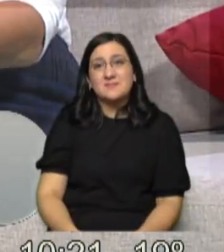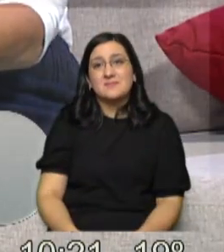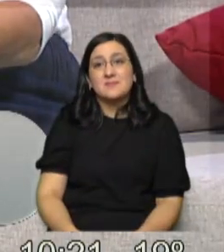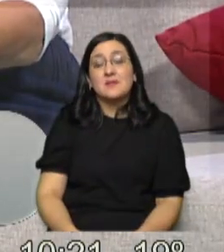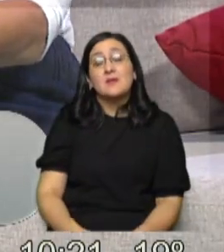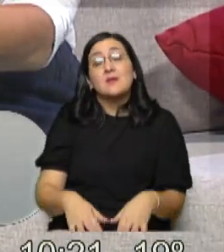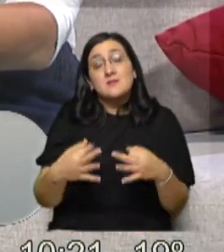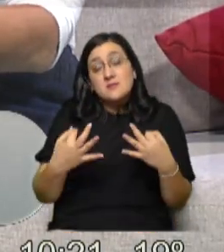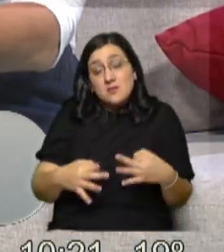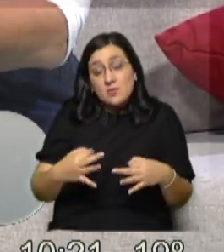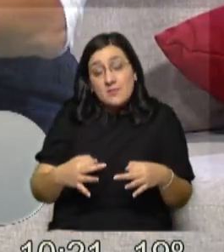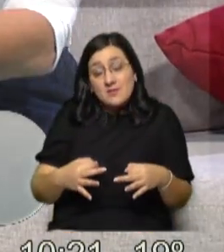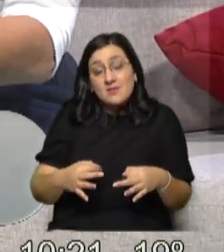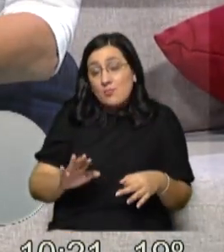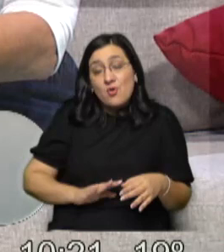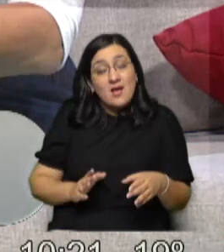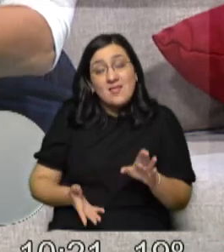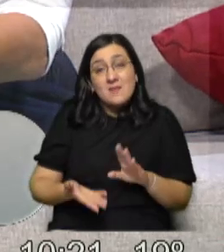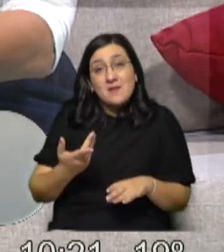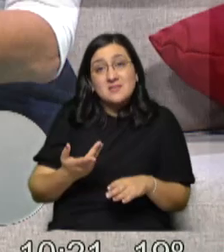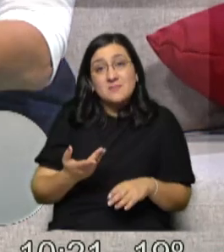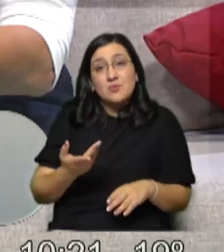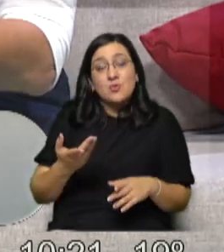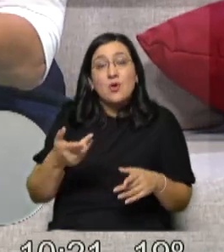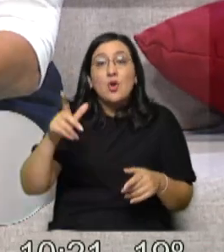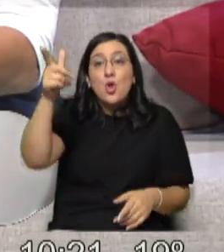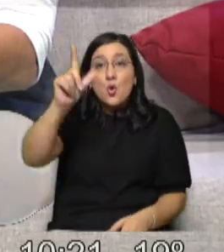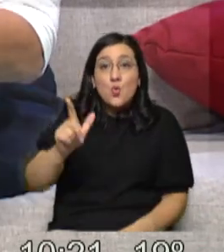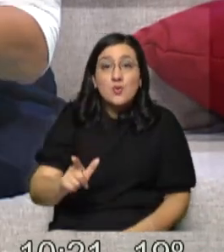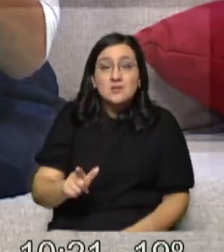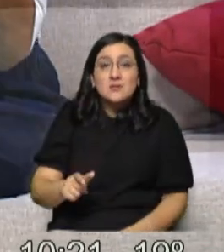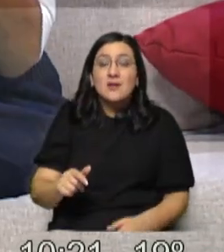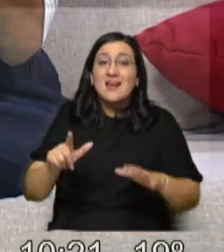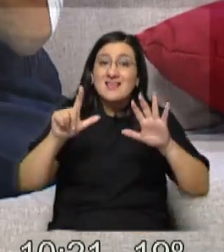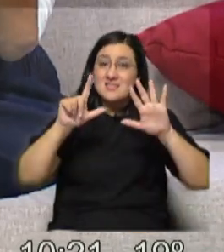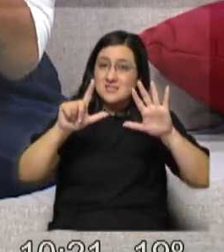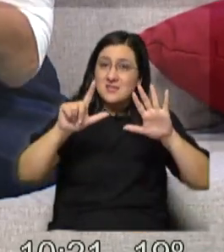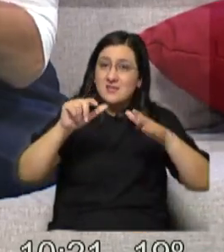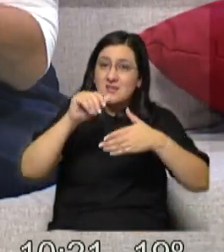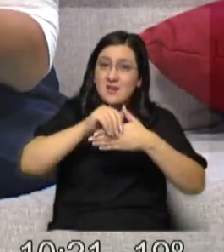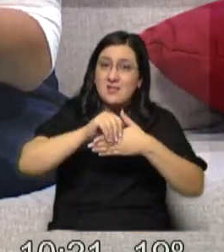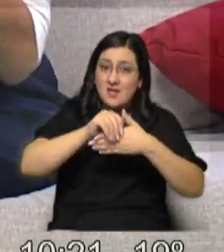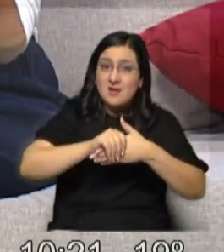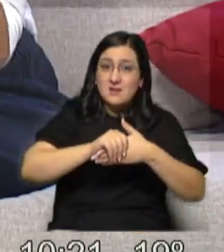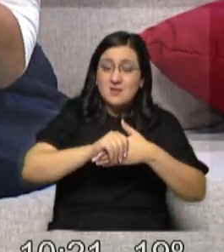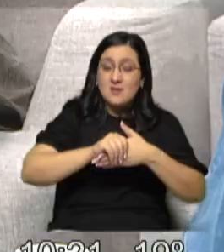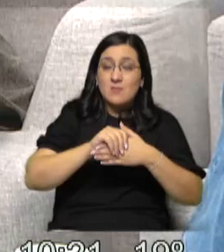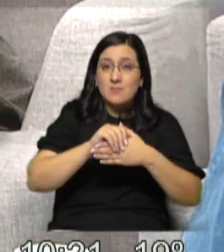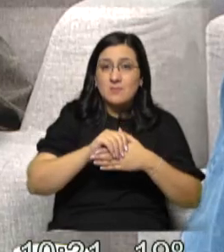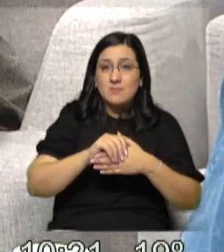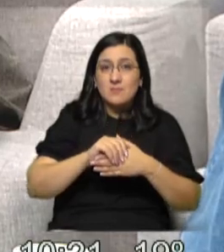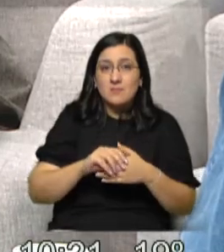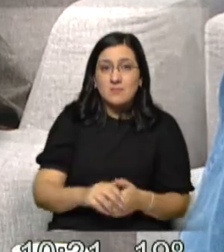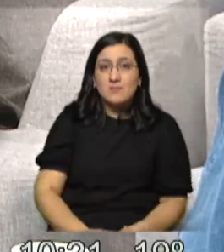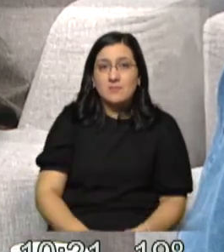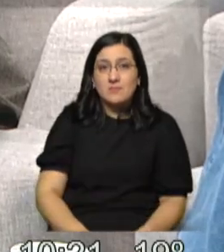más. En los hogares tiene que estar pasando lo mismo, pero hay una oportunidad los lunes a las 19 horas de adentrarse más en esta temática y poder